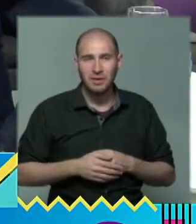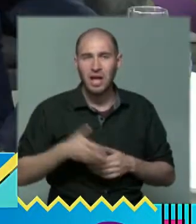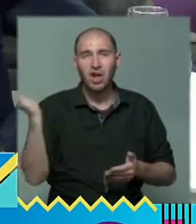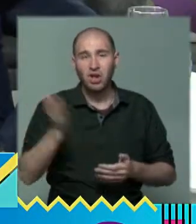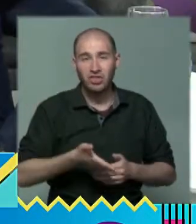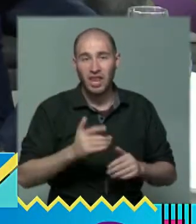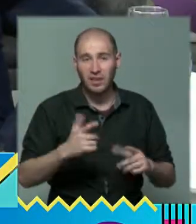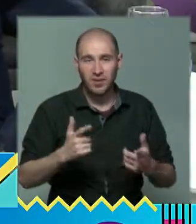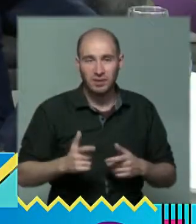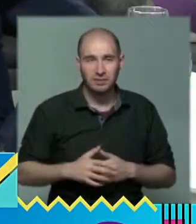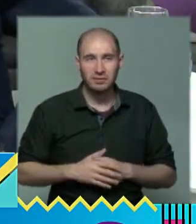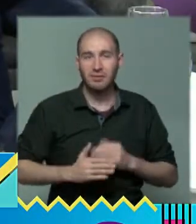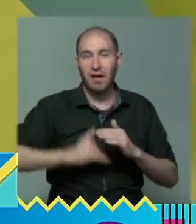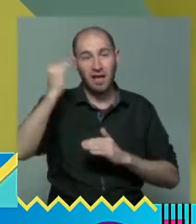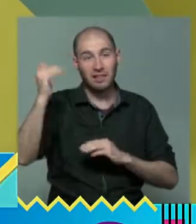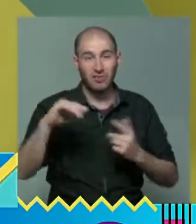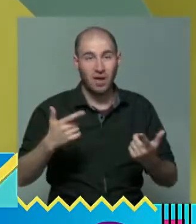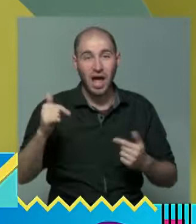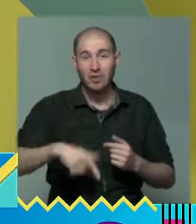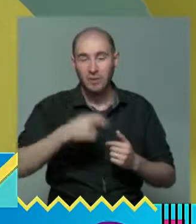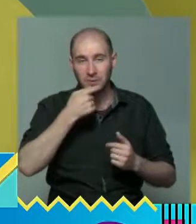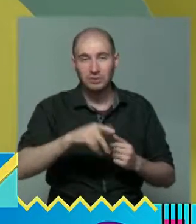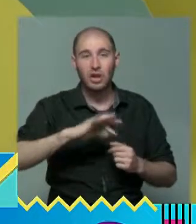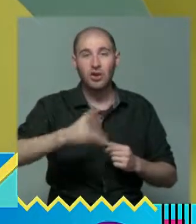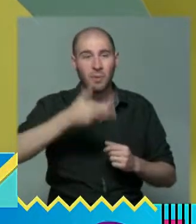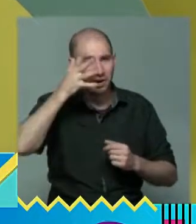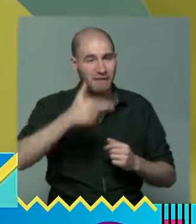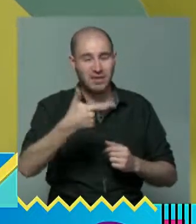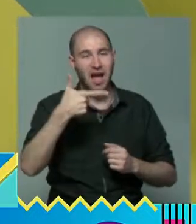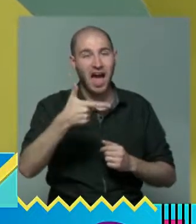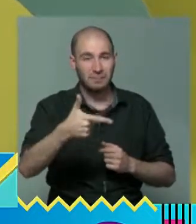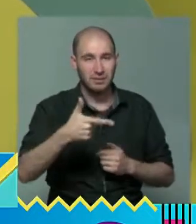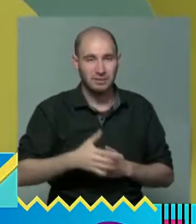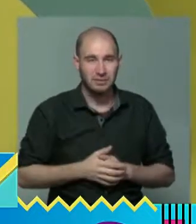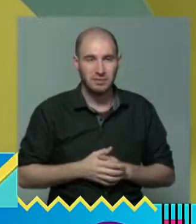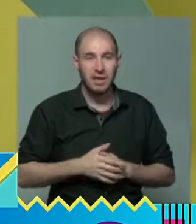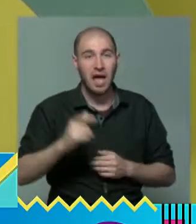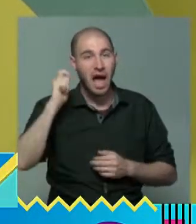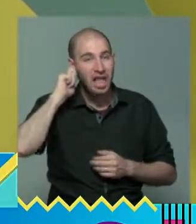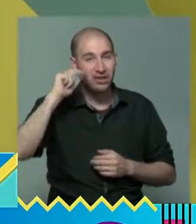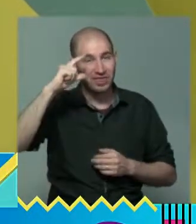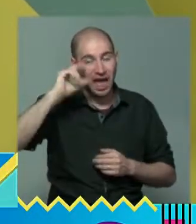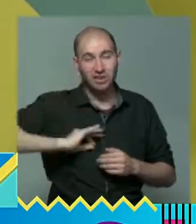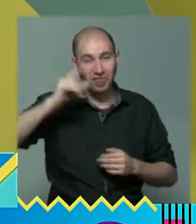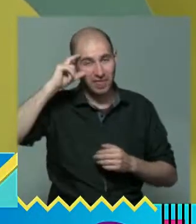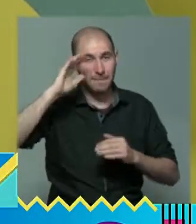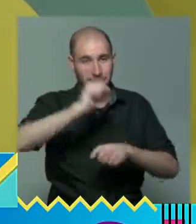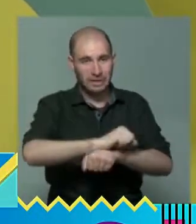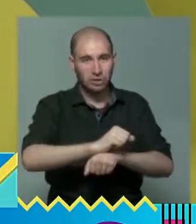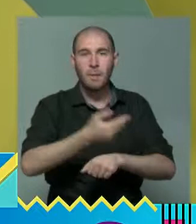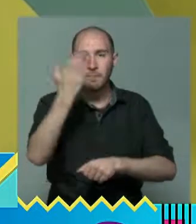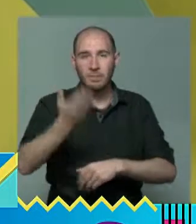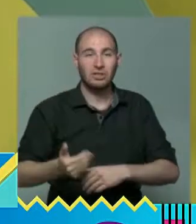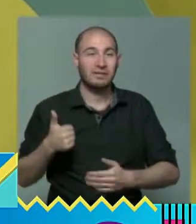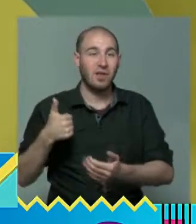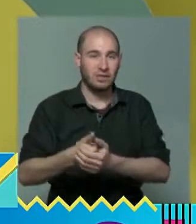una condena alta. Hoy en Mendoza, un robo agravado con arma de fuego recibe 10 años de condena. Y un agresor